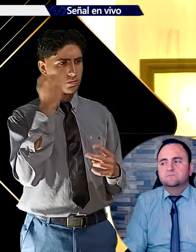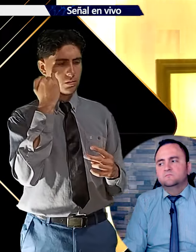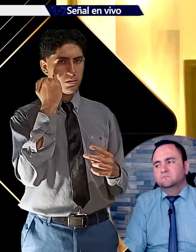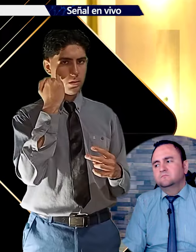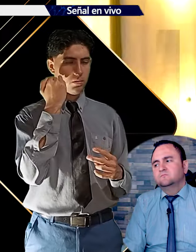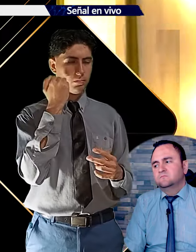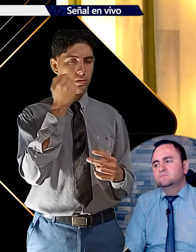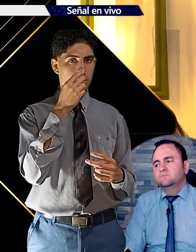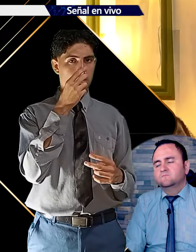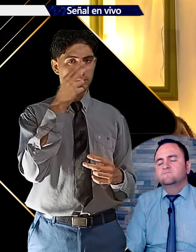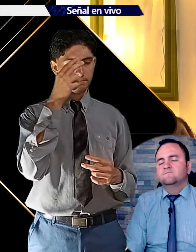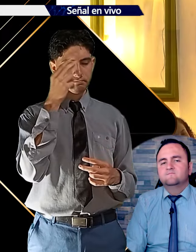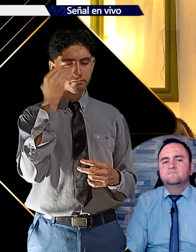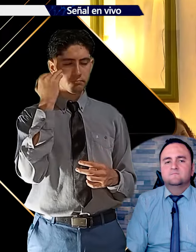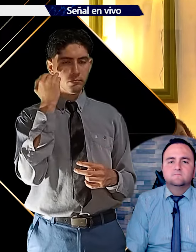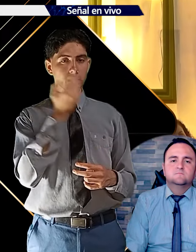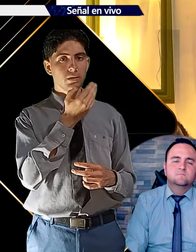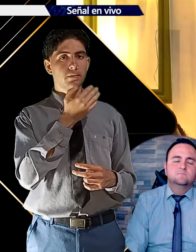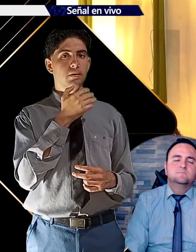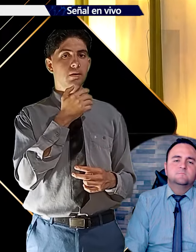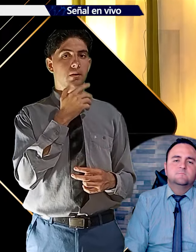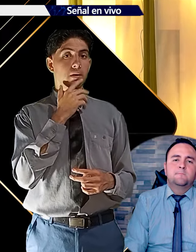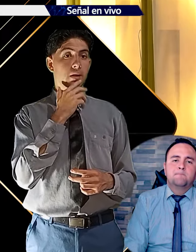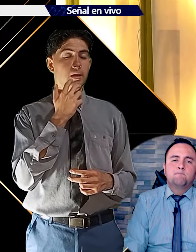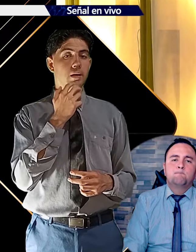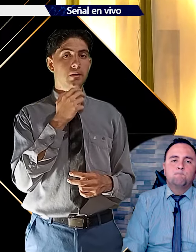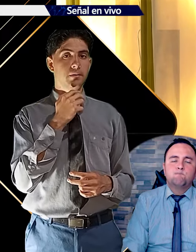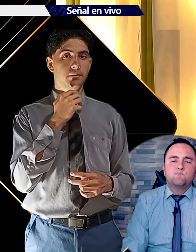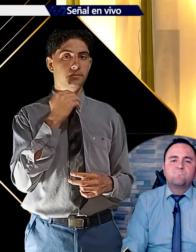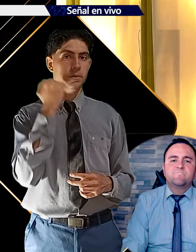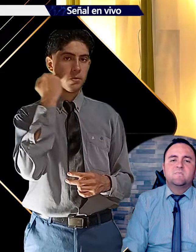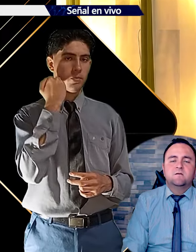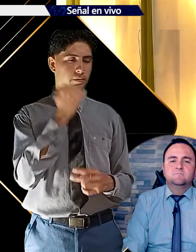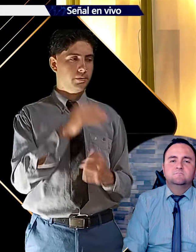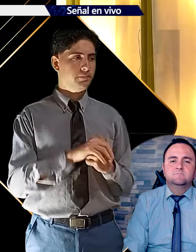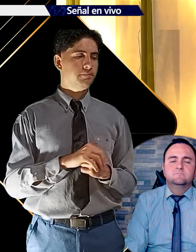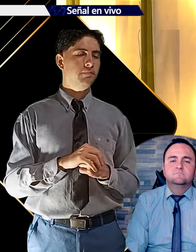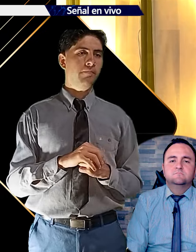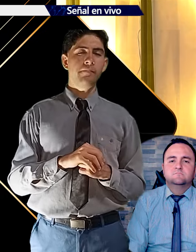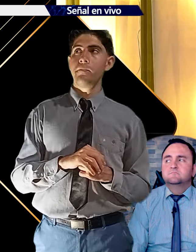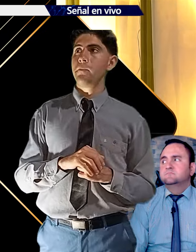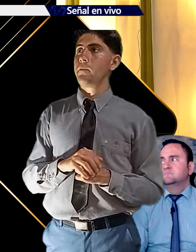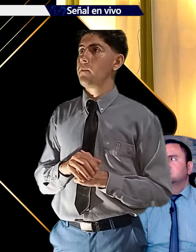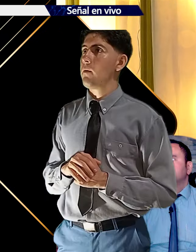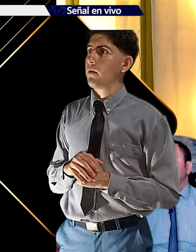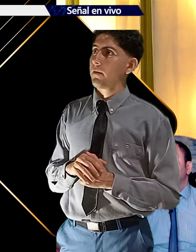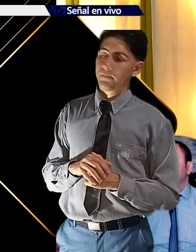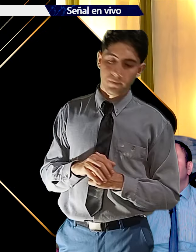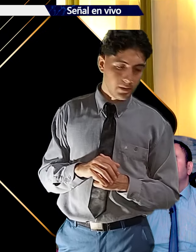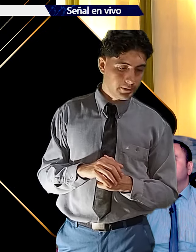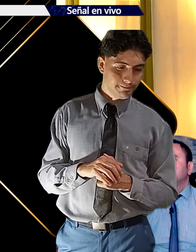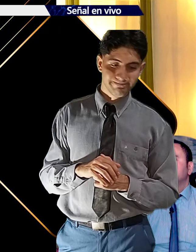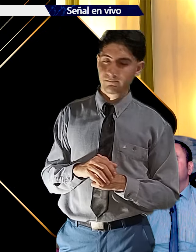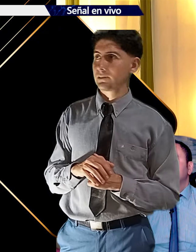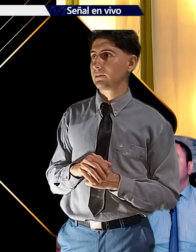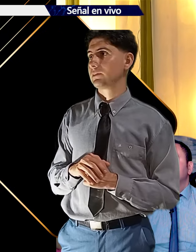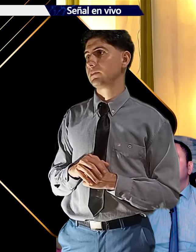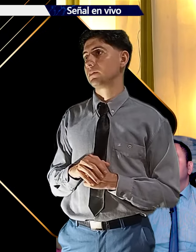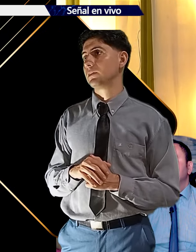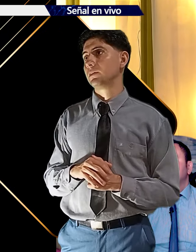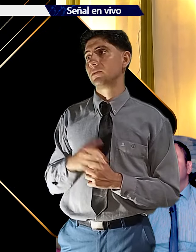dice: hermana Luz Marina, me dice el papá: hermana, es que mi hija se quiere cambiar de colegio. Le dije: ¿por qué se quiere cambiar de colegio? porque